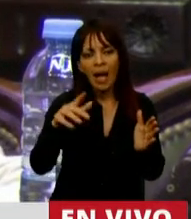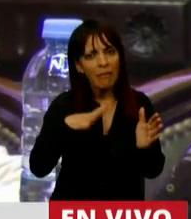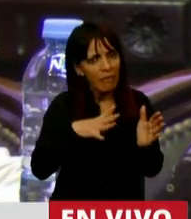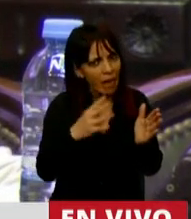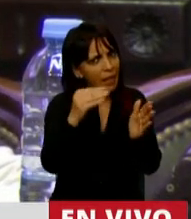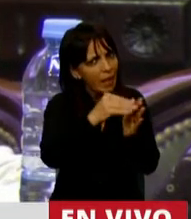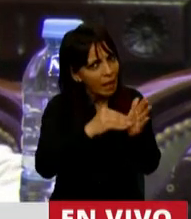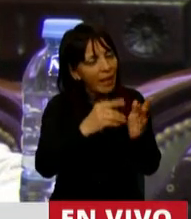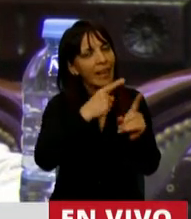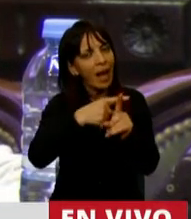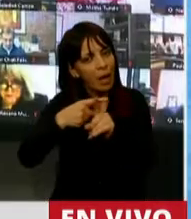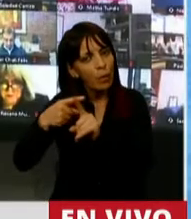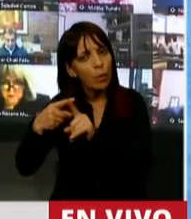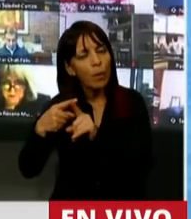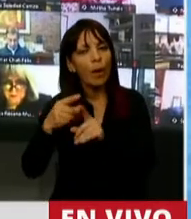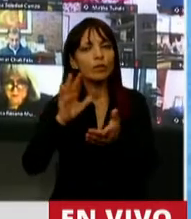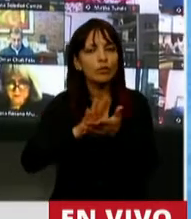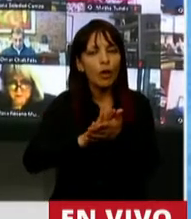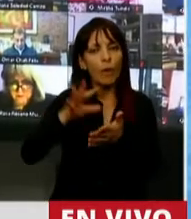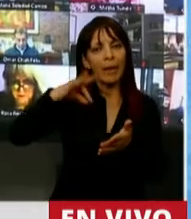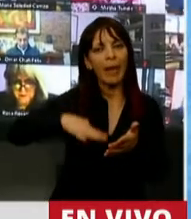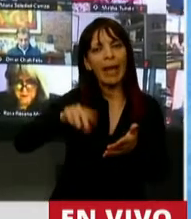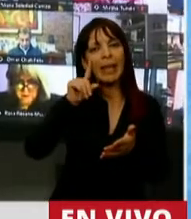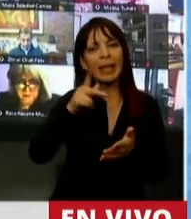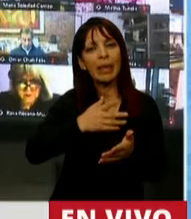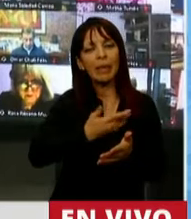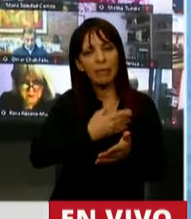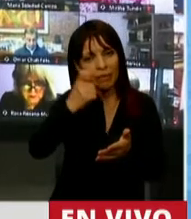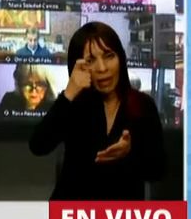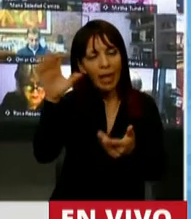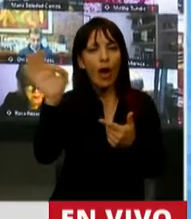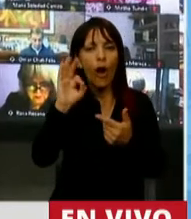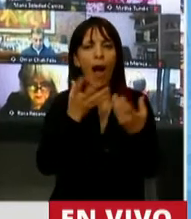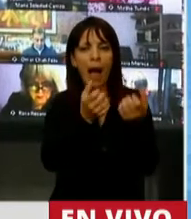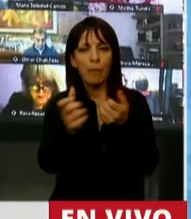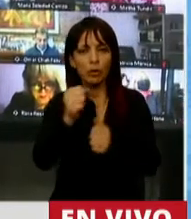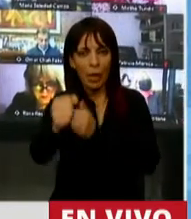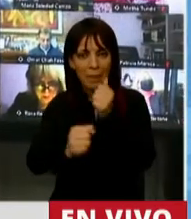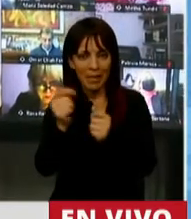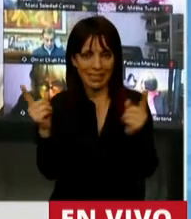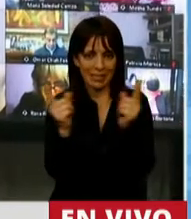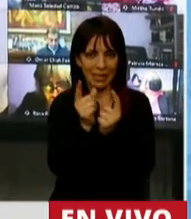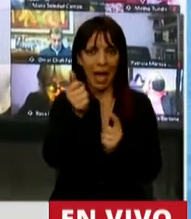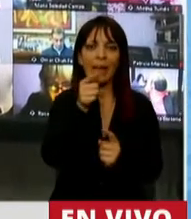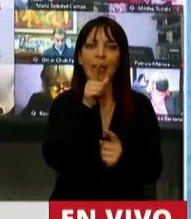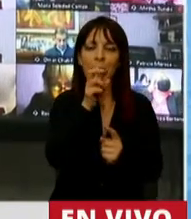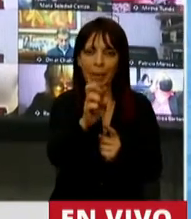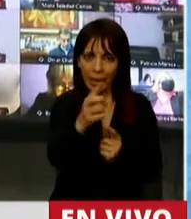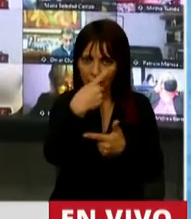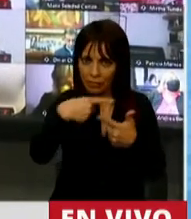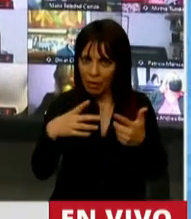estimando cálculos de IFE o de ATP, incluso tampoco se